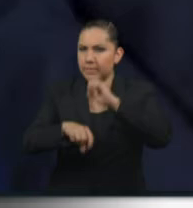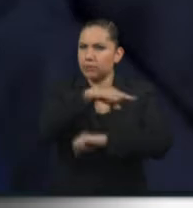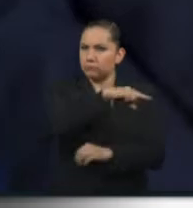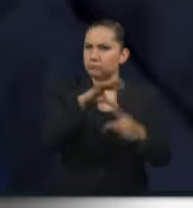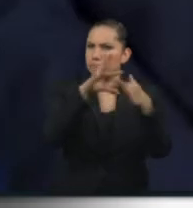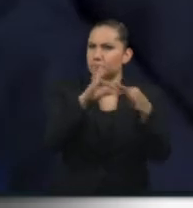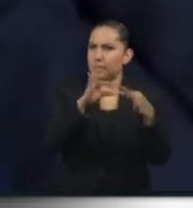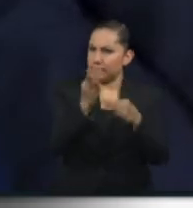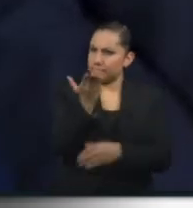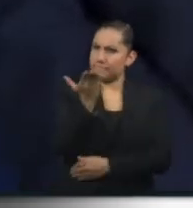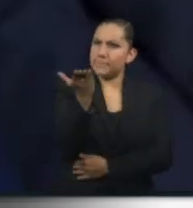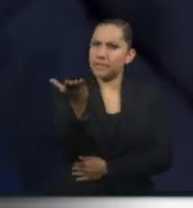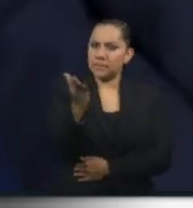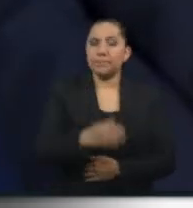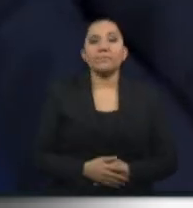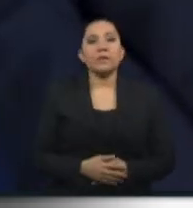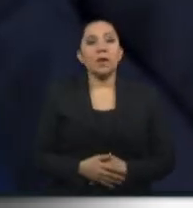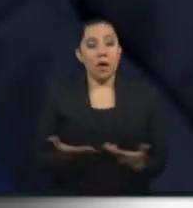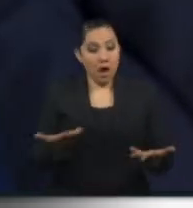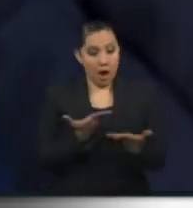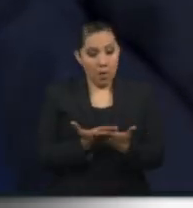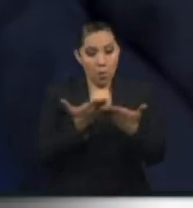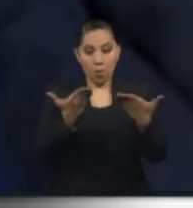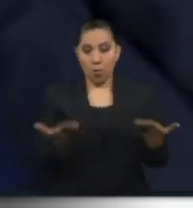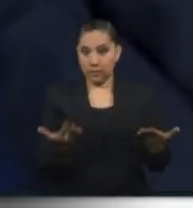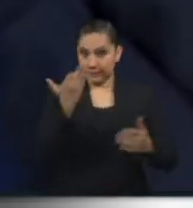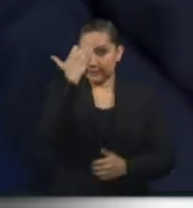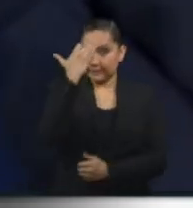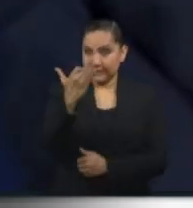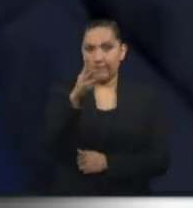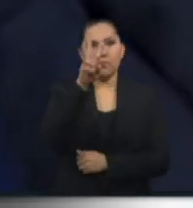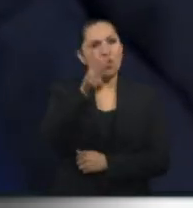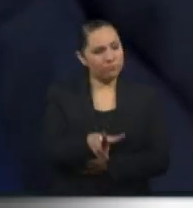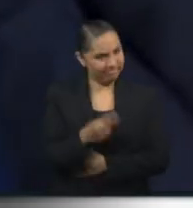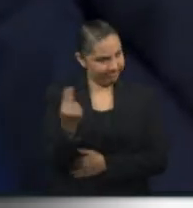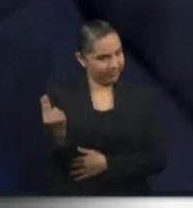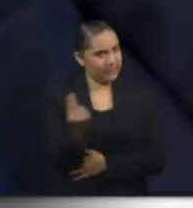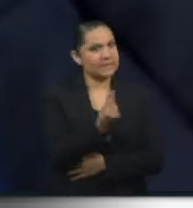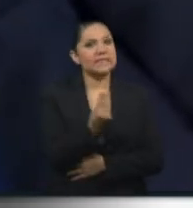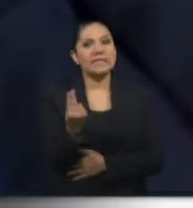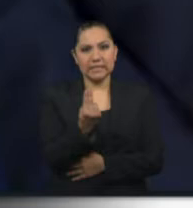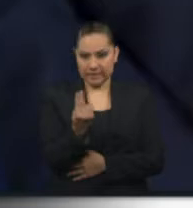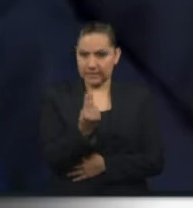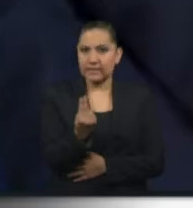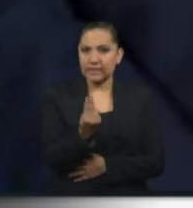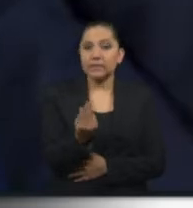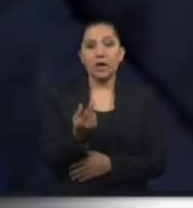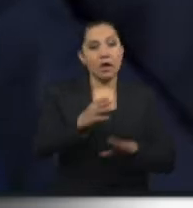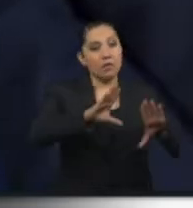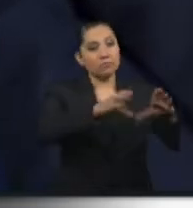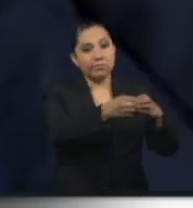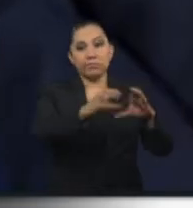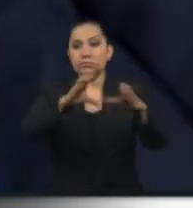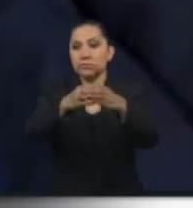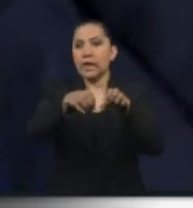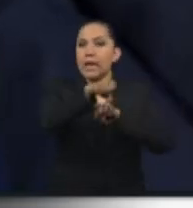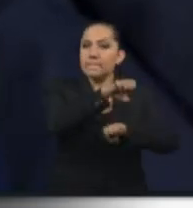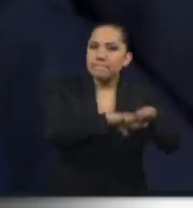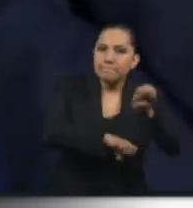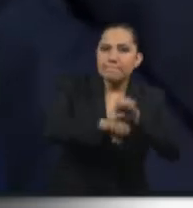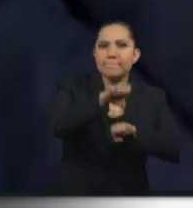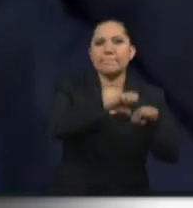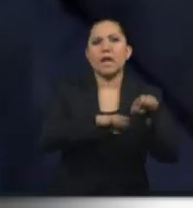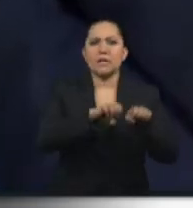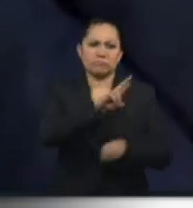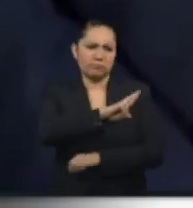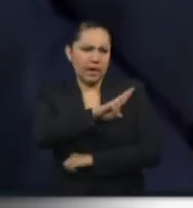Es particularmente necesario que el sector privado y el sector social se